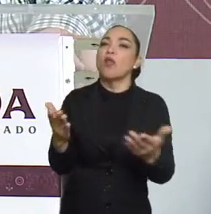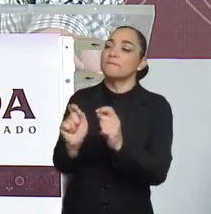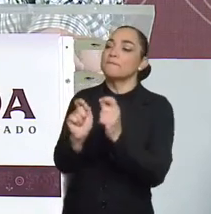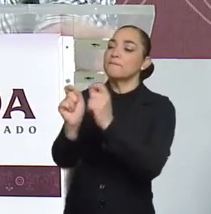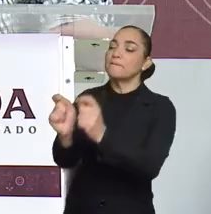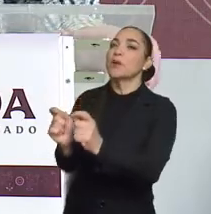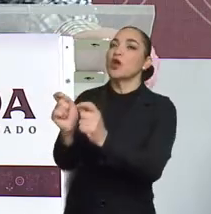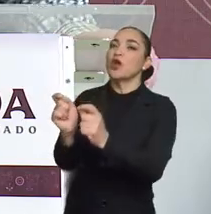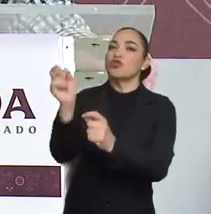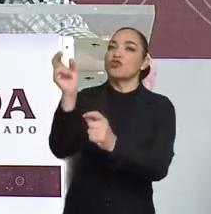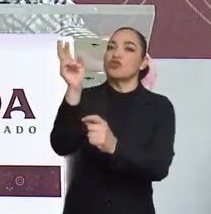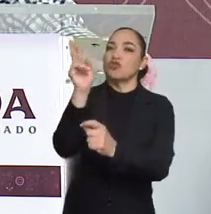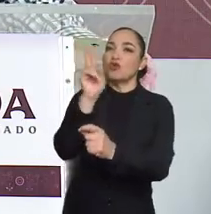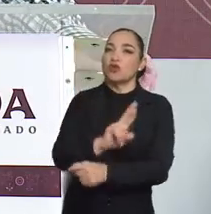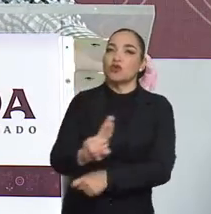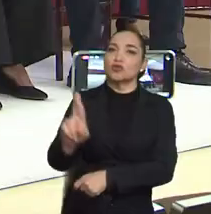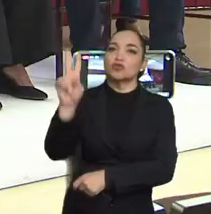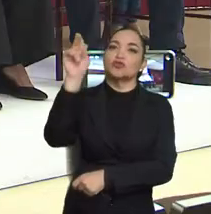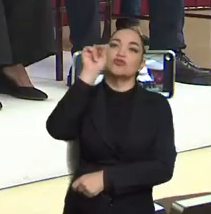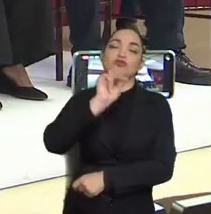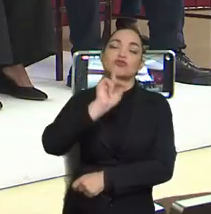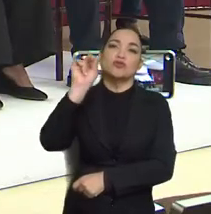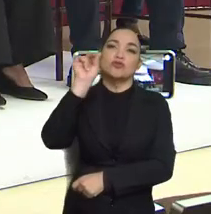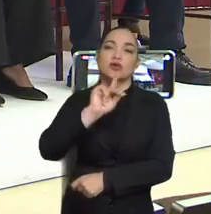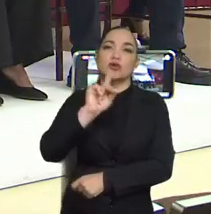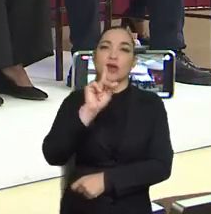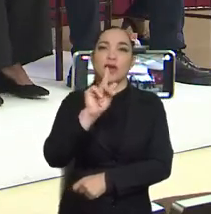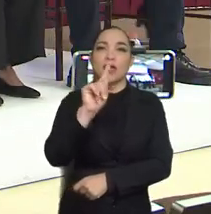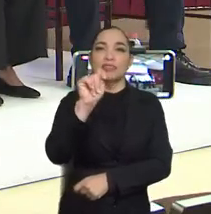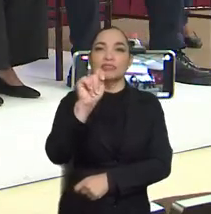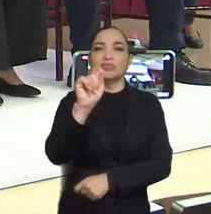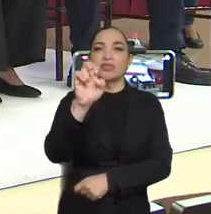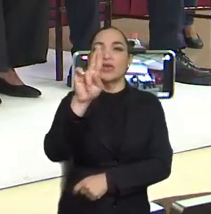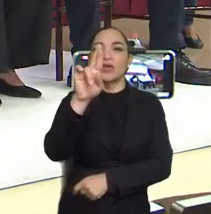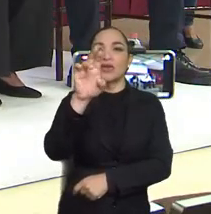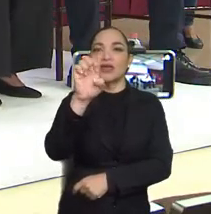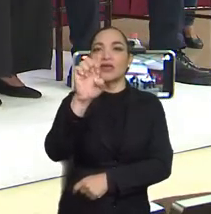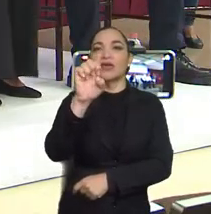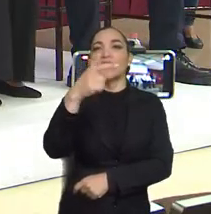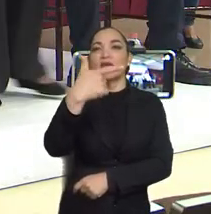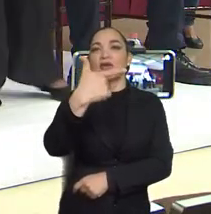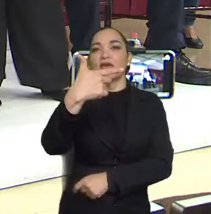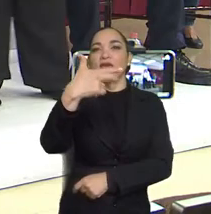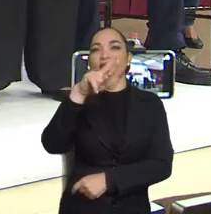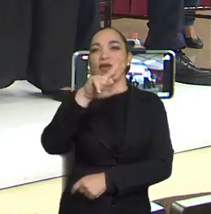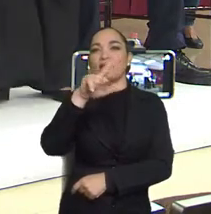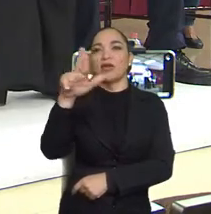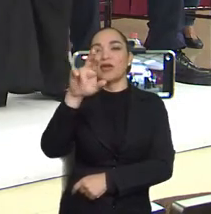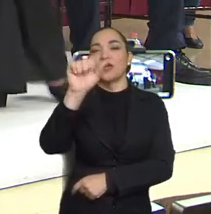Tere Guerra que pase a abordar un tema sobre las mujeres.